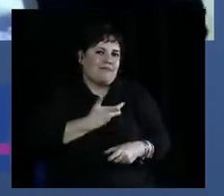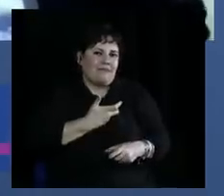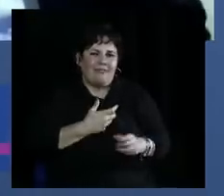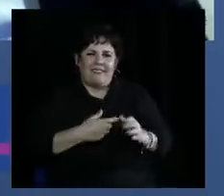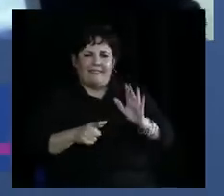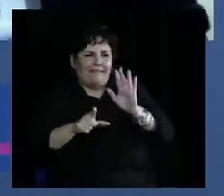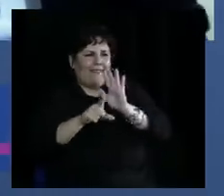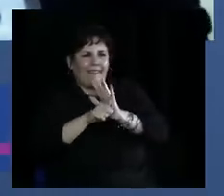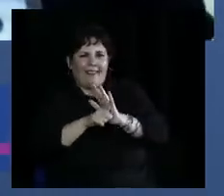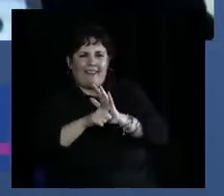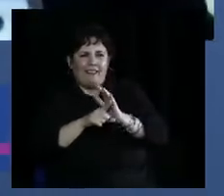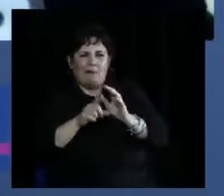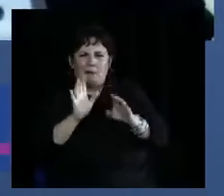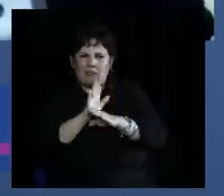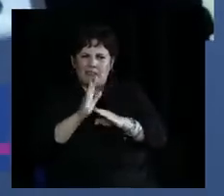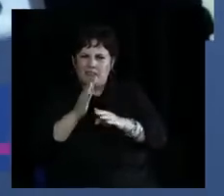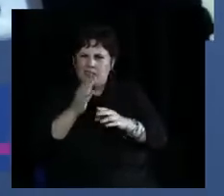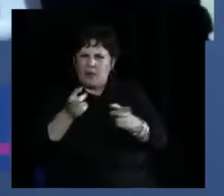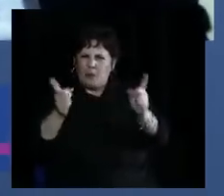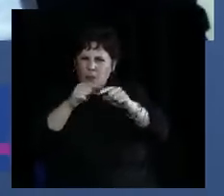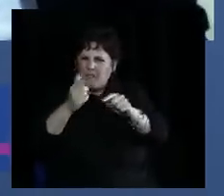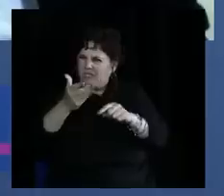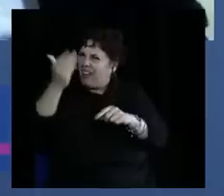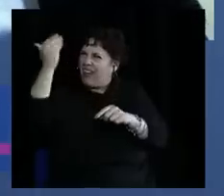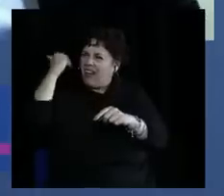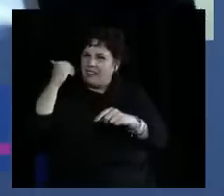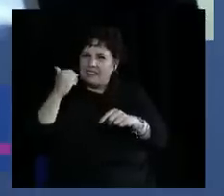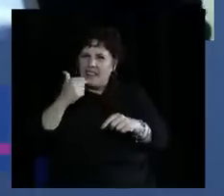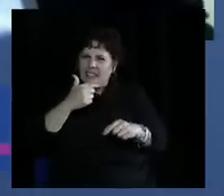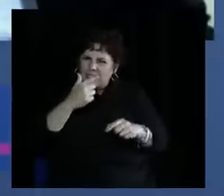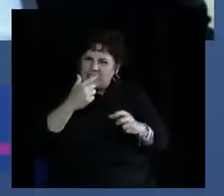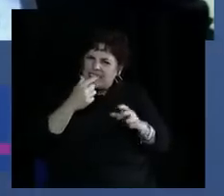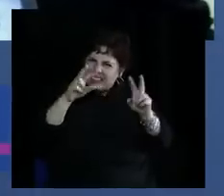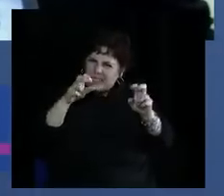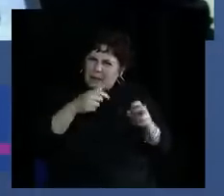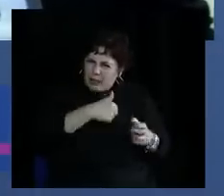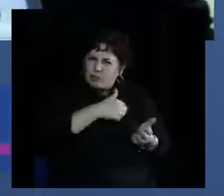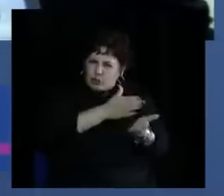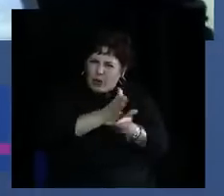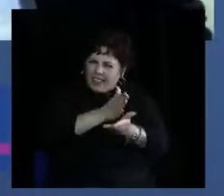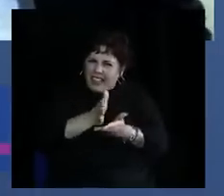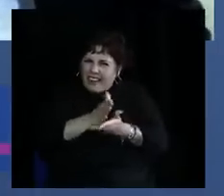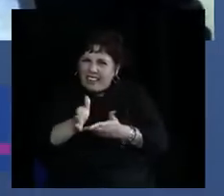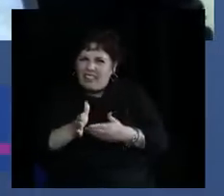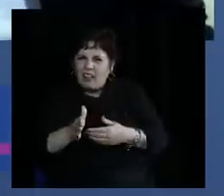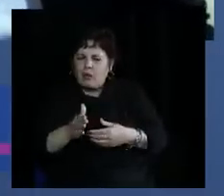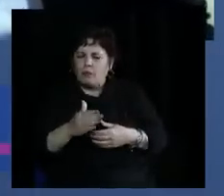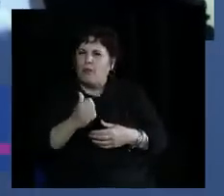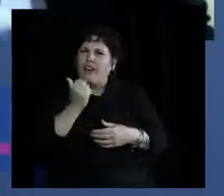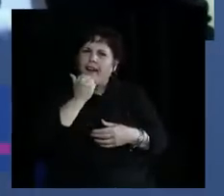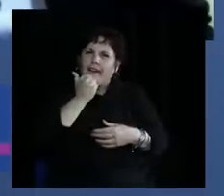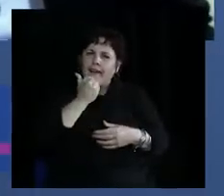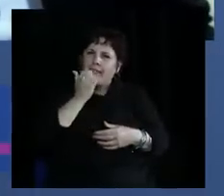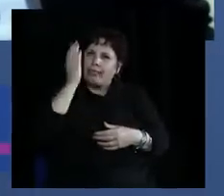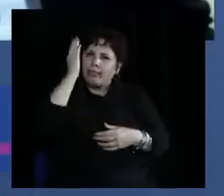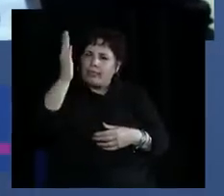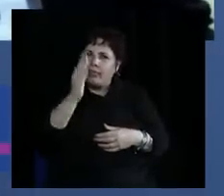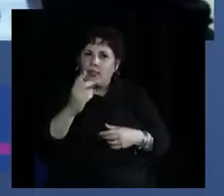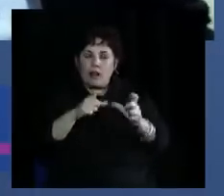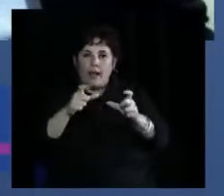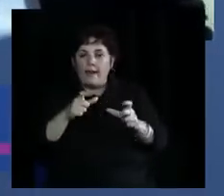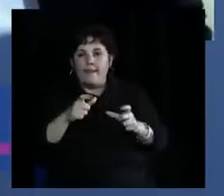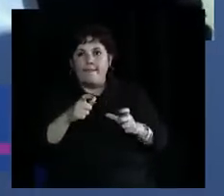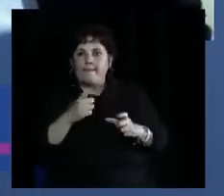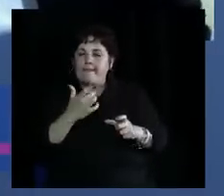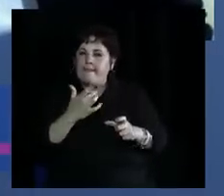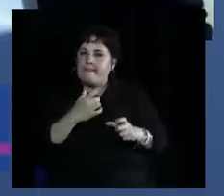absolutamente regresiva tenía todo menos de solidaridad, ¿no? Ese cinismo político fue el que llevó